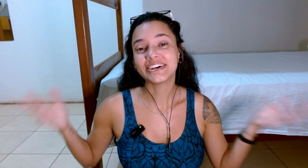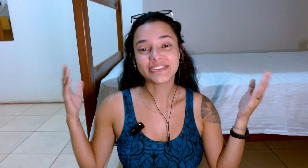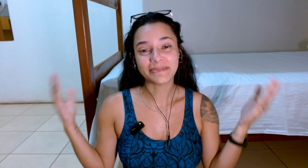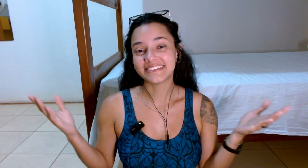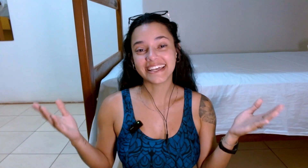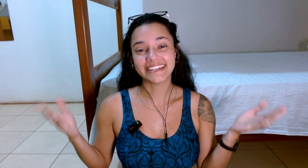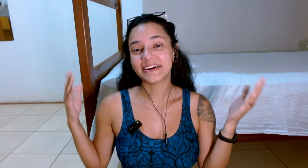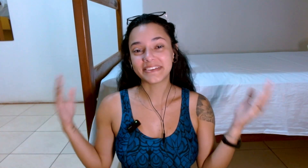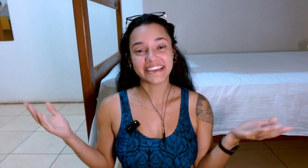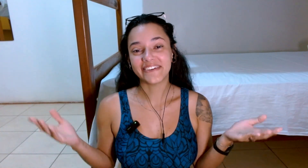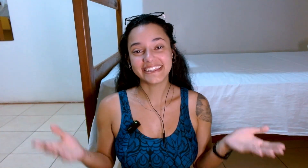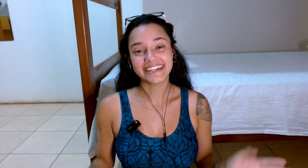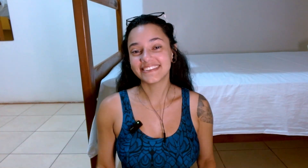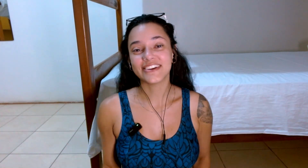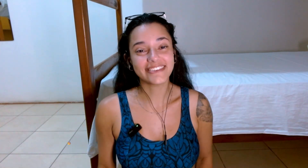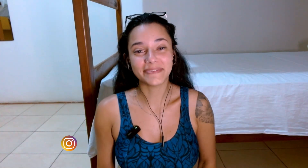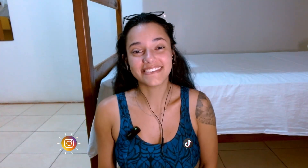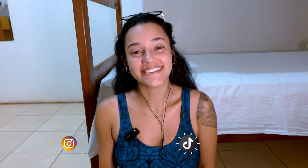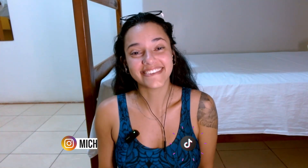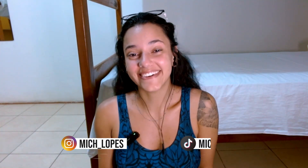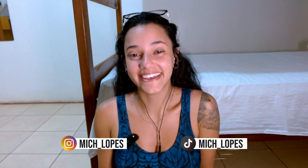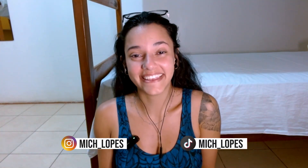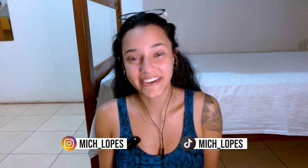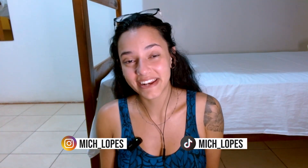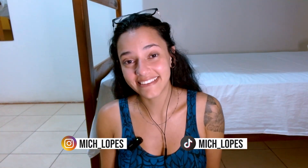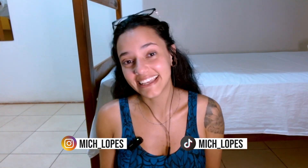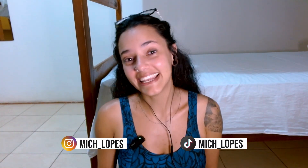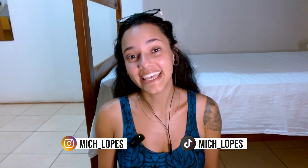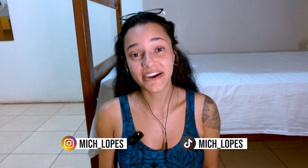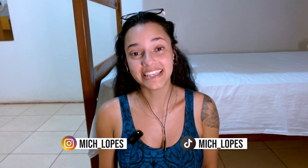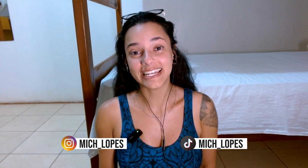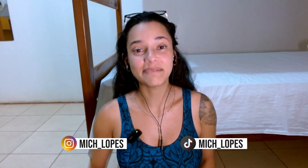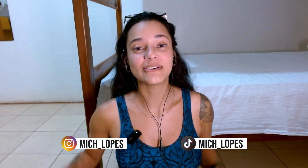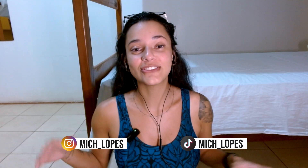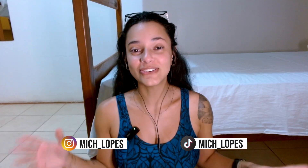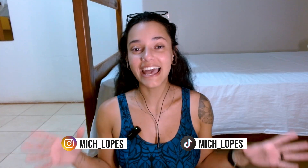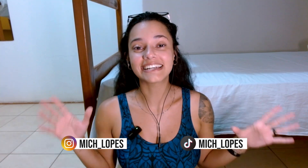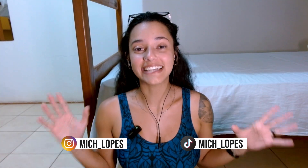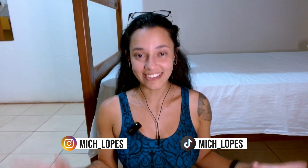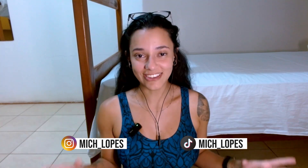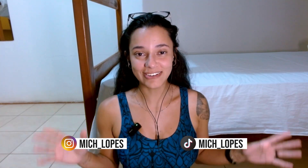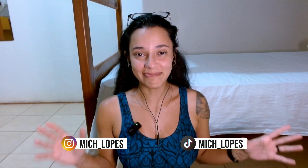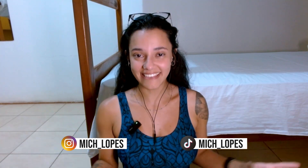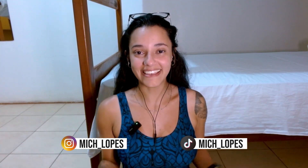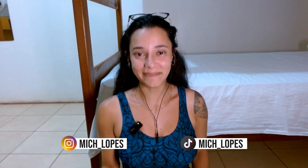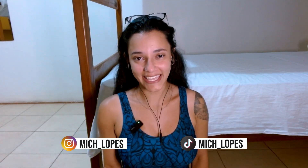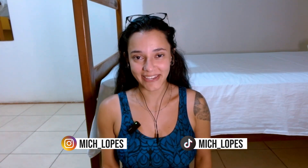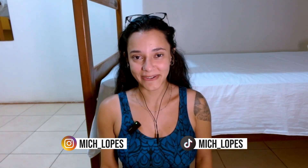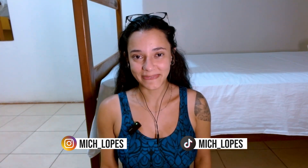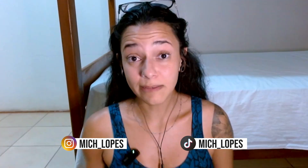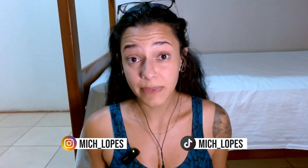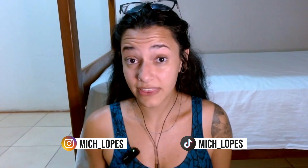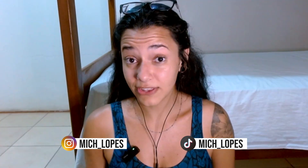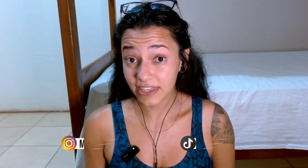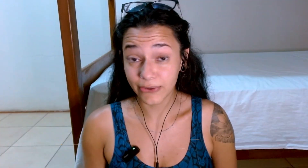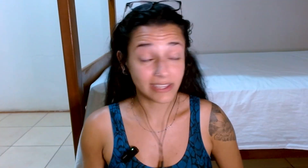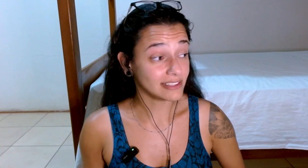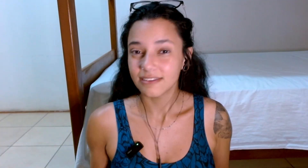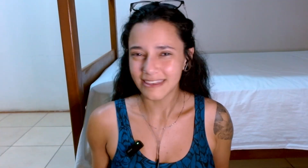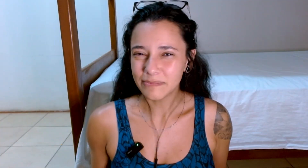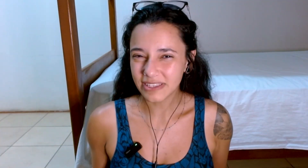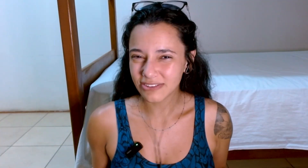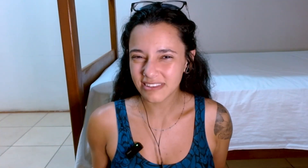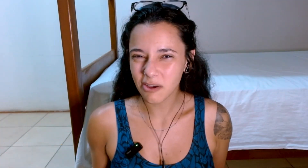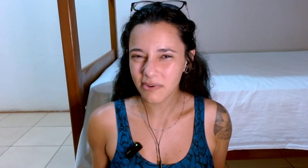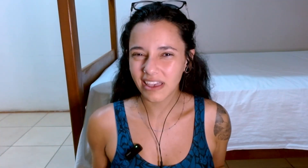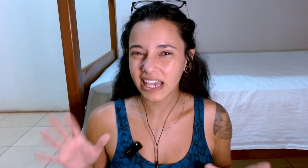Hola hermanitos cómo están Cómo se encuentran yo soy Mich soy de Brasil y hoy tenemos una reacción más a México el vídeo de hoy